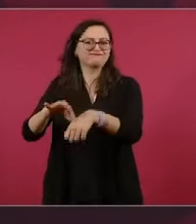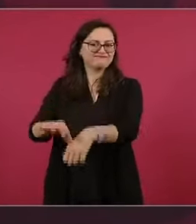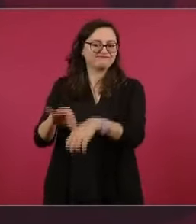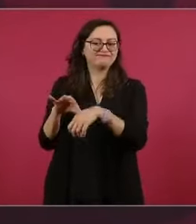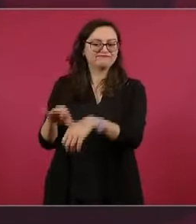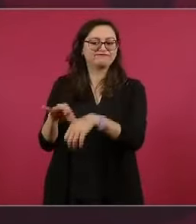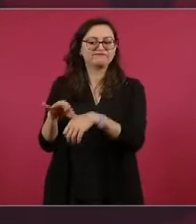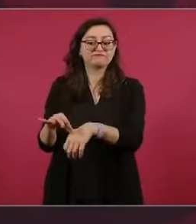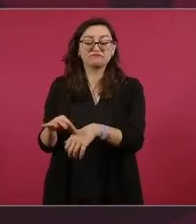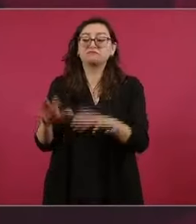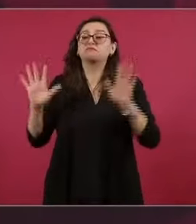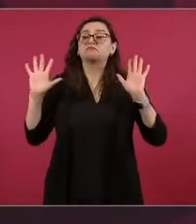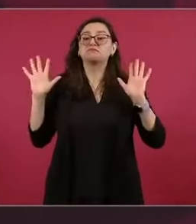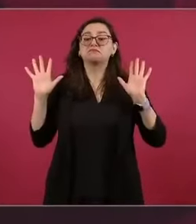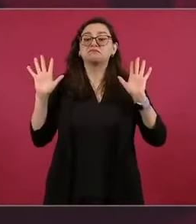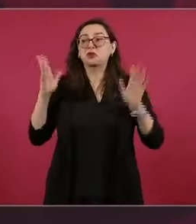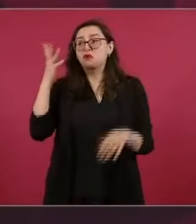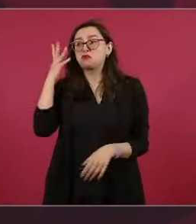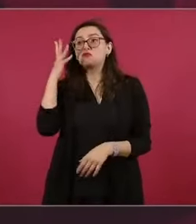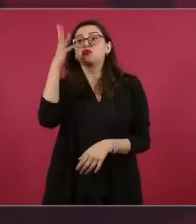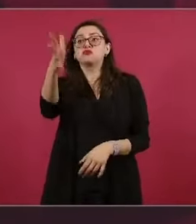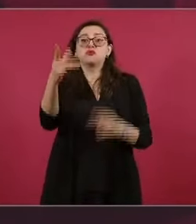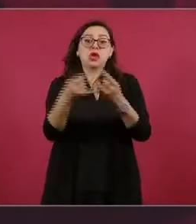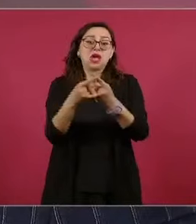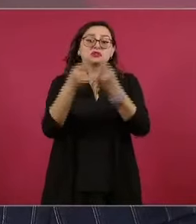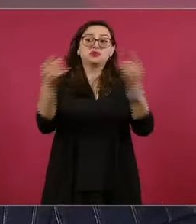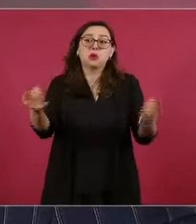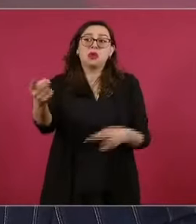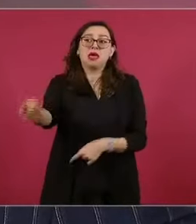la historia nos juzgará.